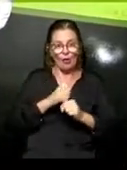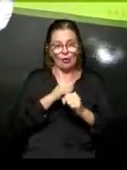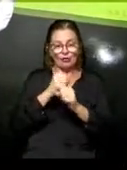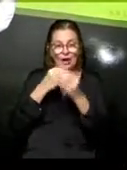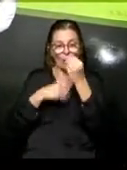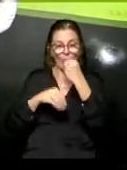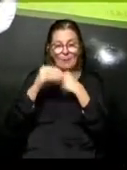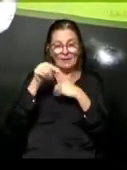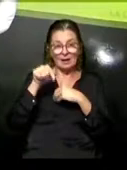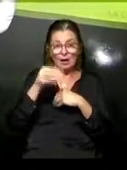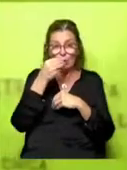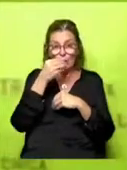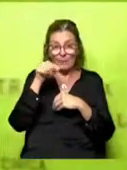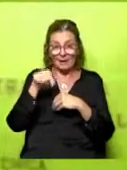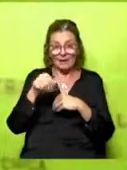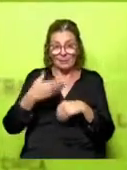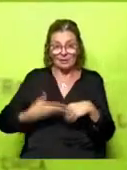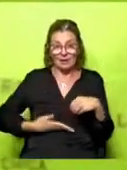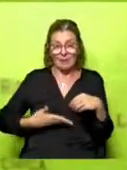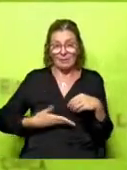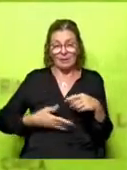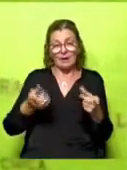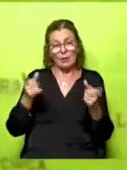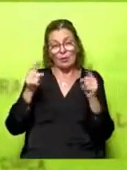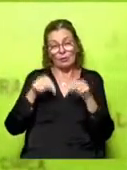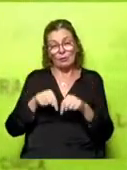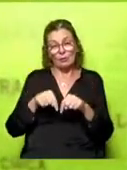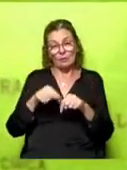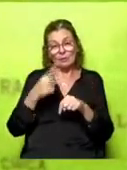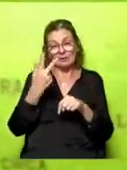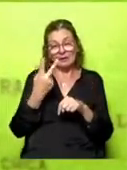comen la vianda ahí porque tienen hambre y cuando vuelven los